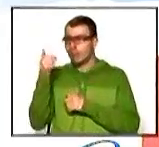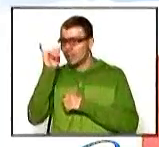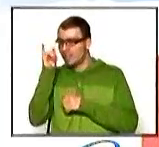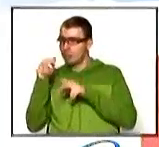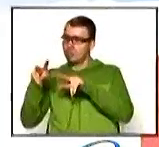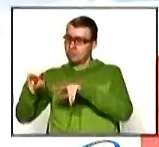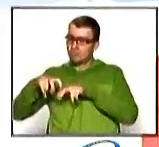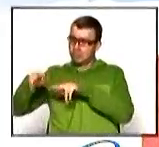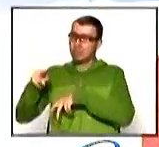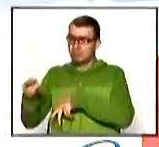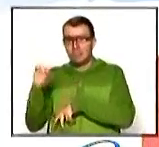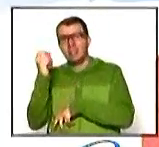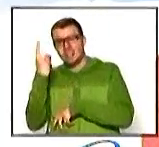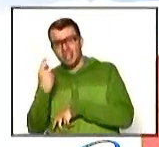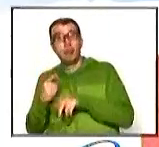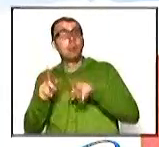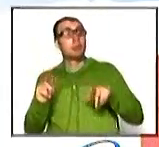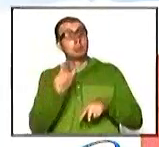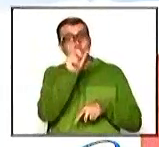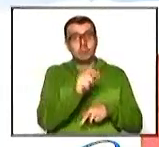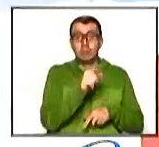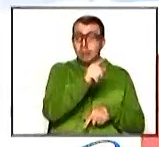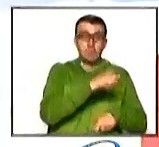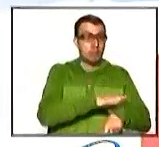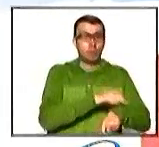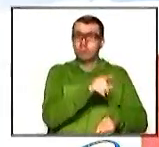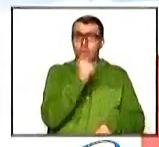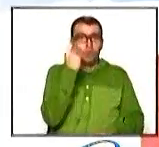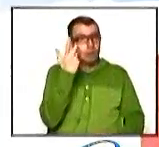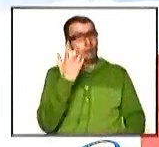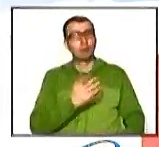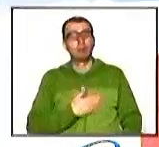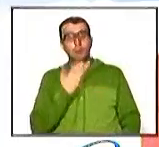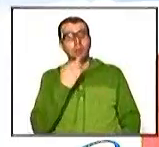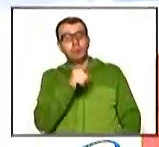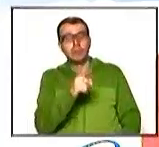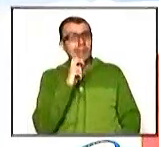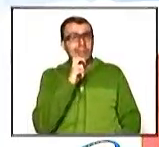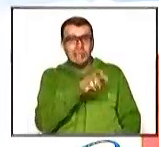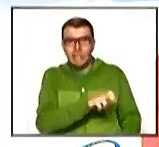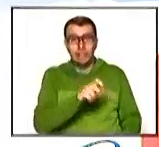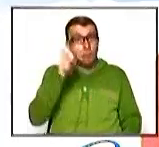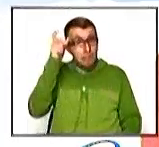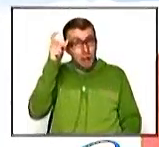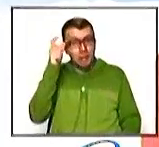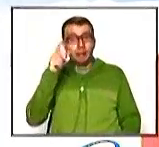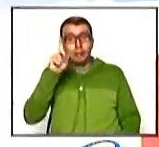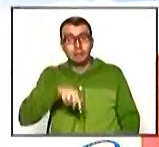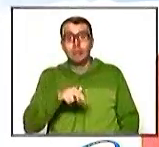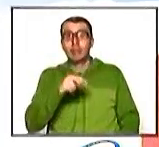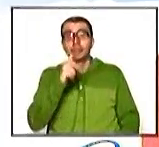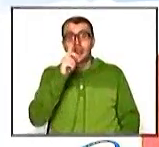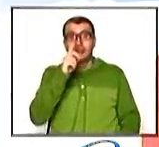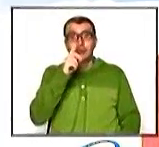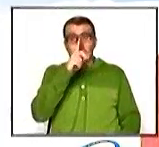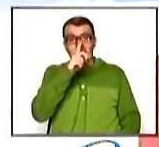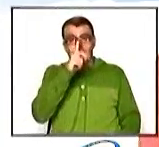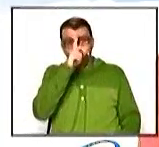entiende y un médico no. La carne de cerdo y la carne de cerdo, de res, le van a empeorar la